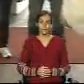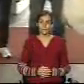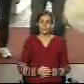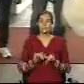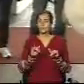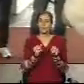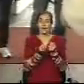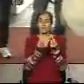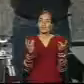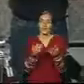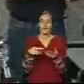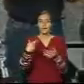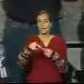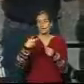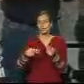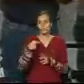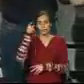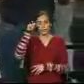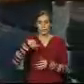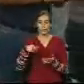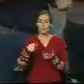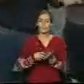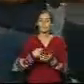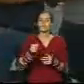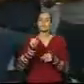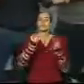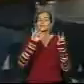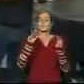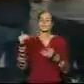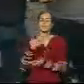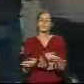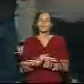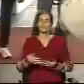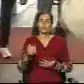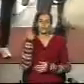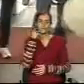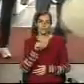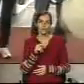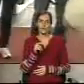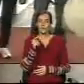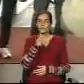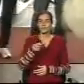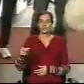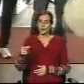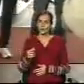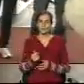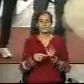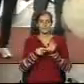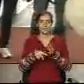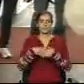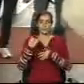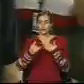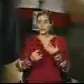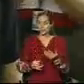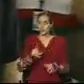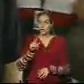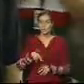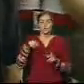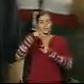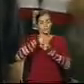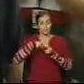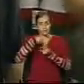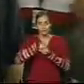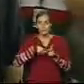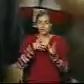la cantidad de recursos que ha sido aprobada en el día de hoy, más de 7 millones de bolívares, donde el pueblo del Tano está presentando estos proyectos y, por supuesto, luchando